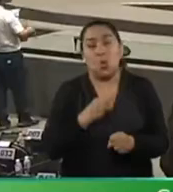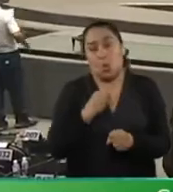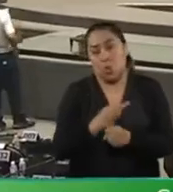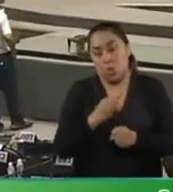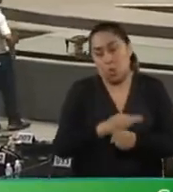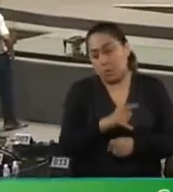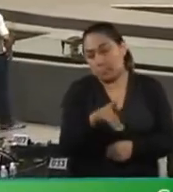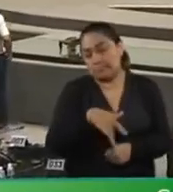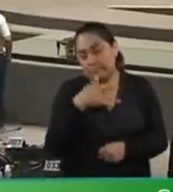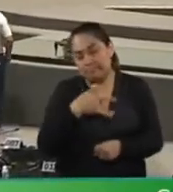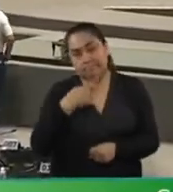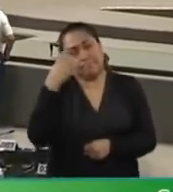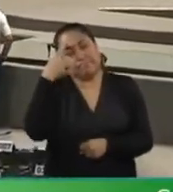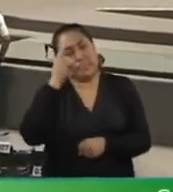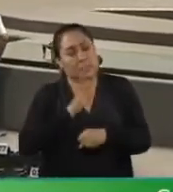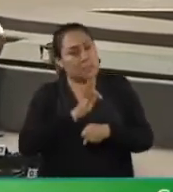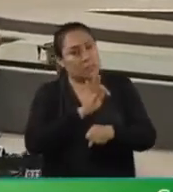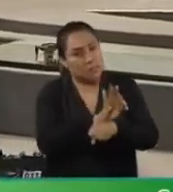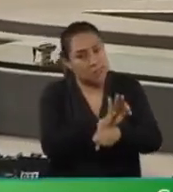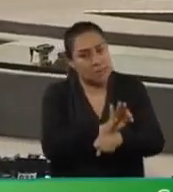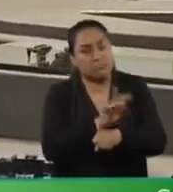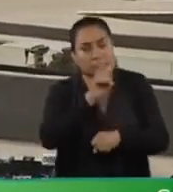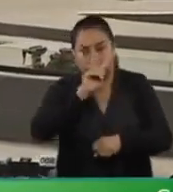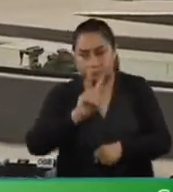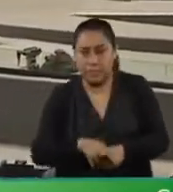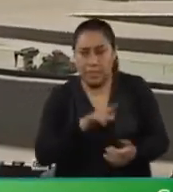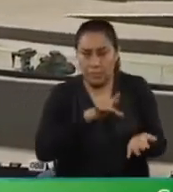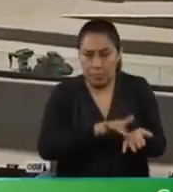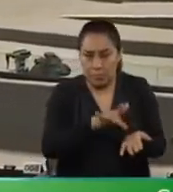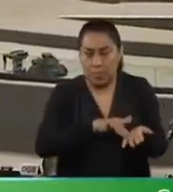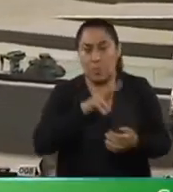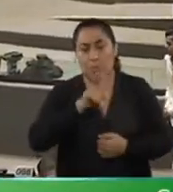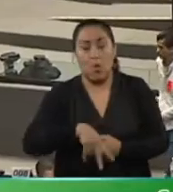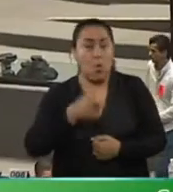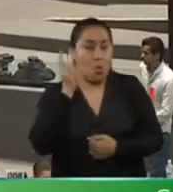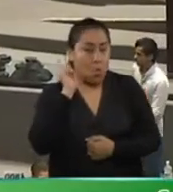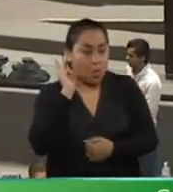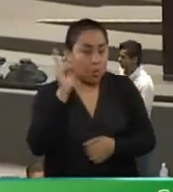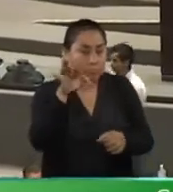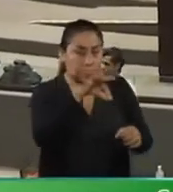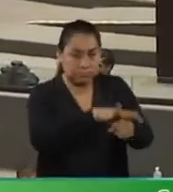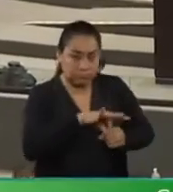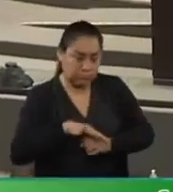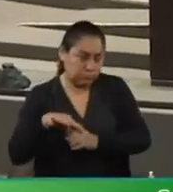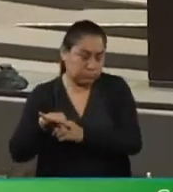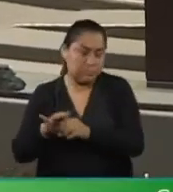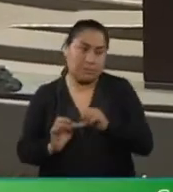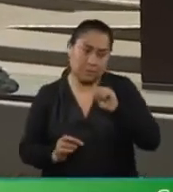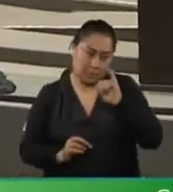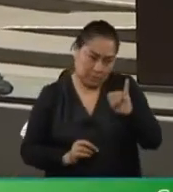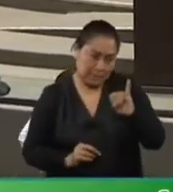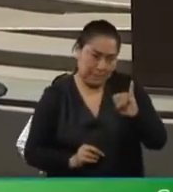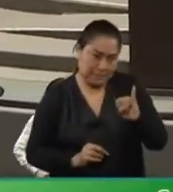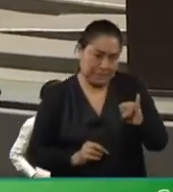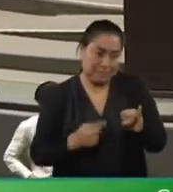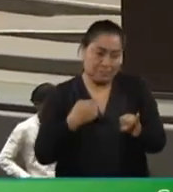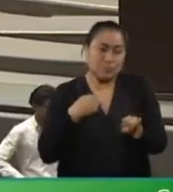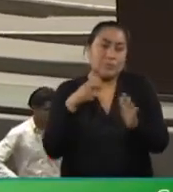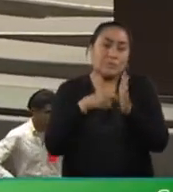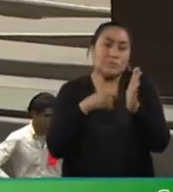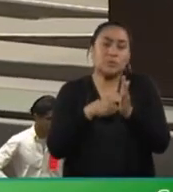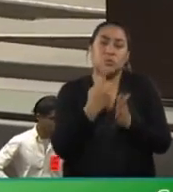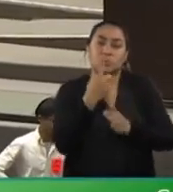juicio, defensa y real apoyo, esperamos su voto en pro a esta reserva. Es cuanto,